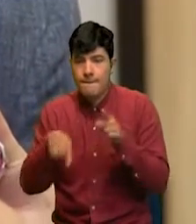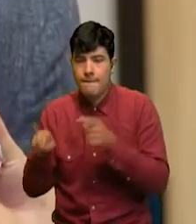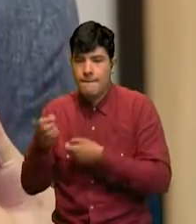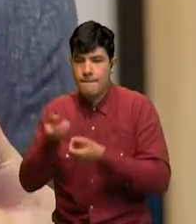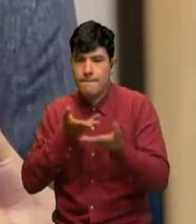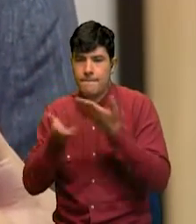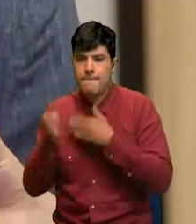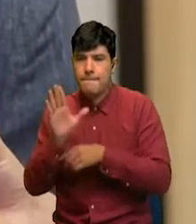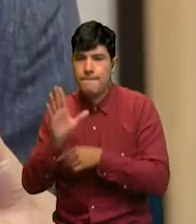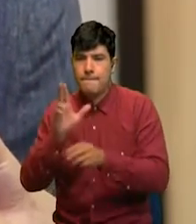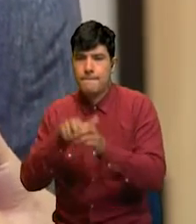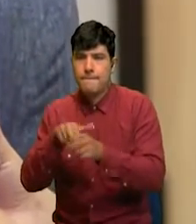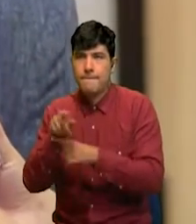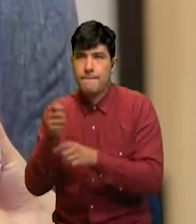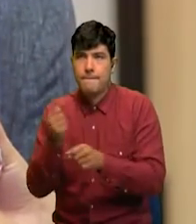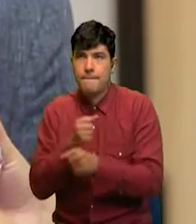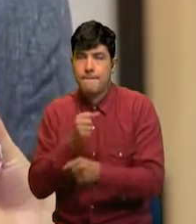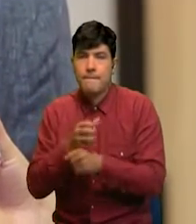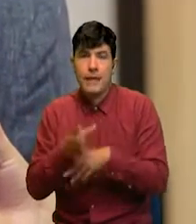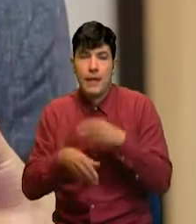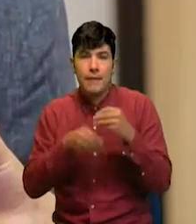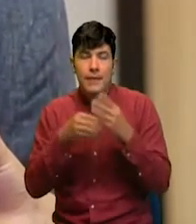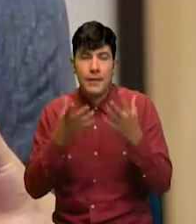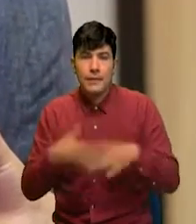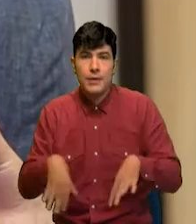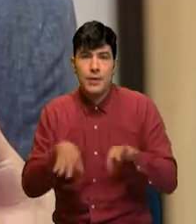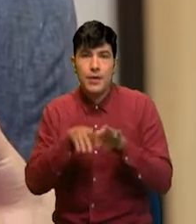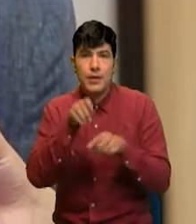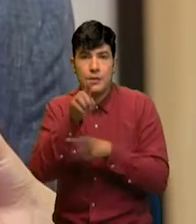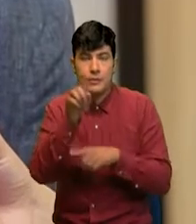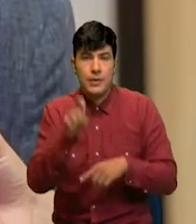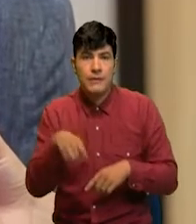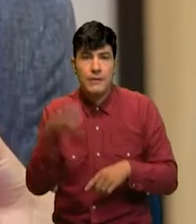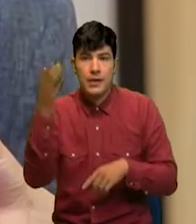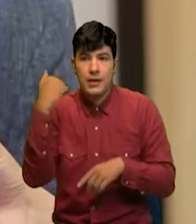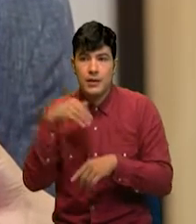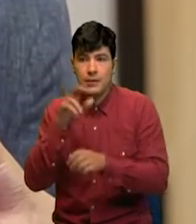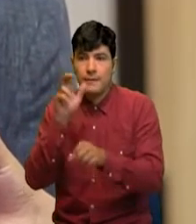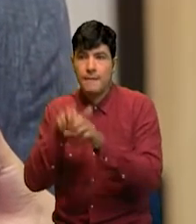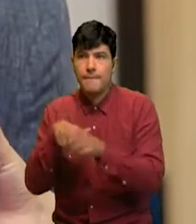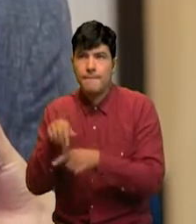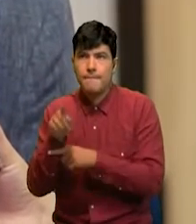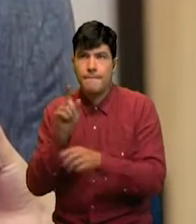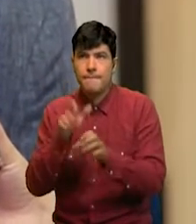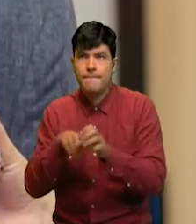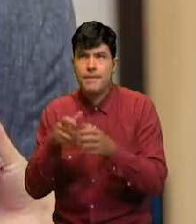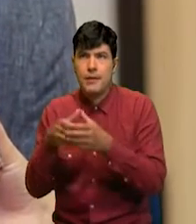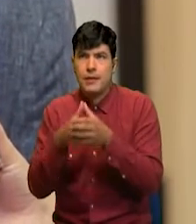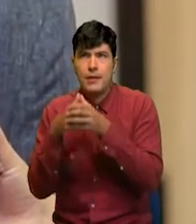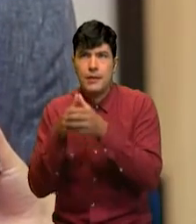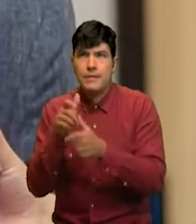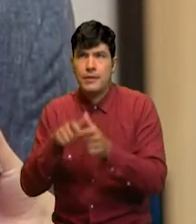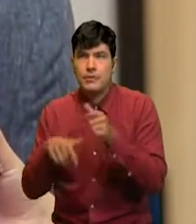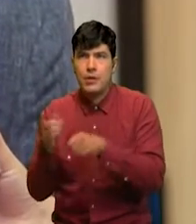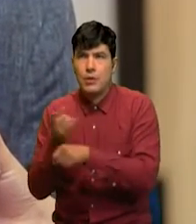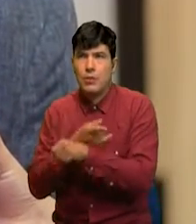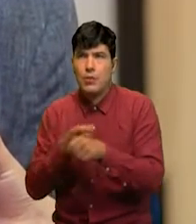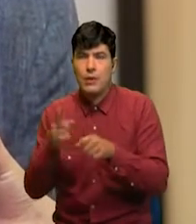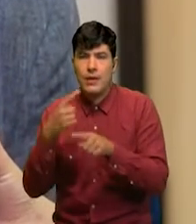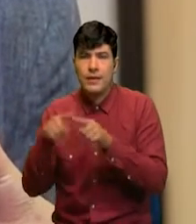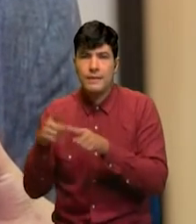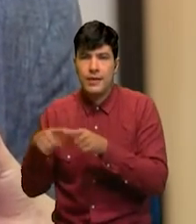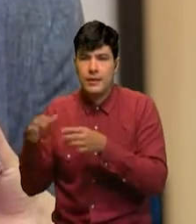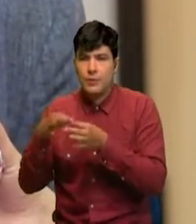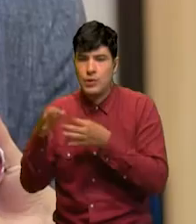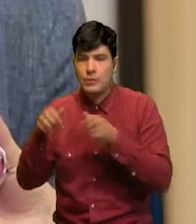para este cargo importante que debe haber sido miembro de alguna asociación de usuarios en el municipio